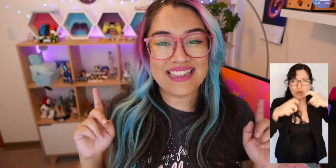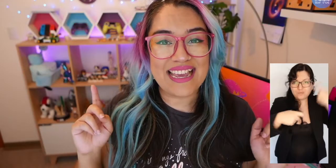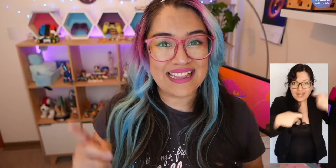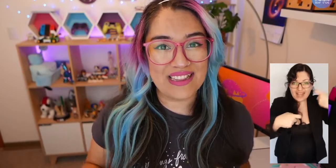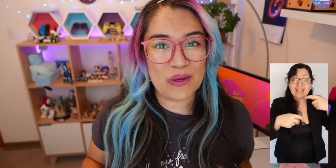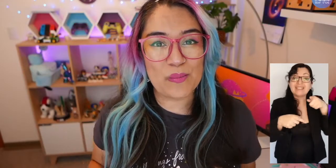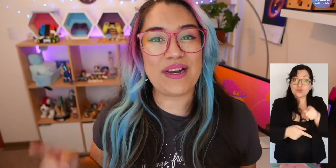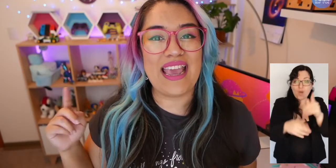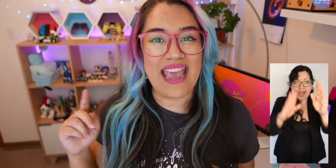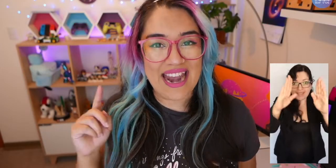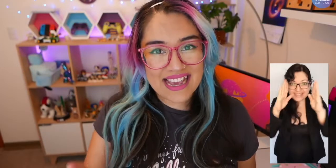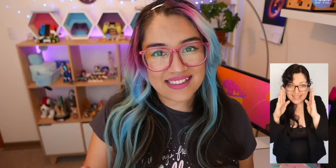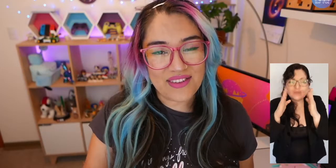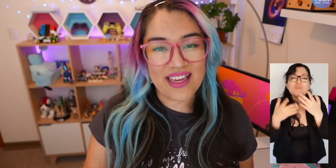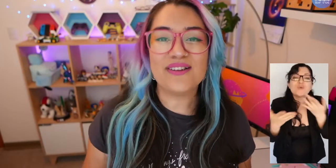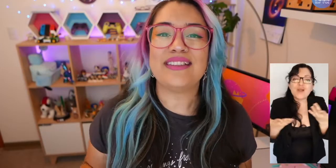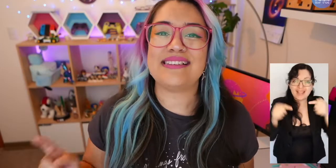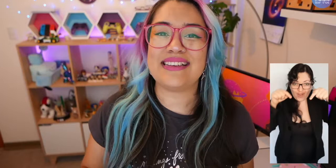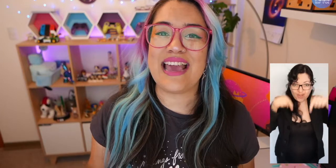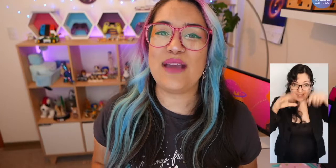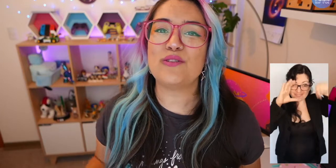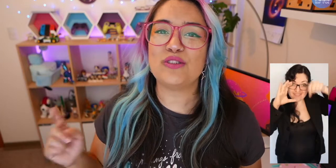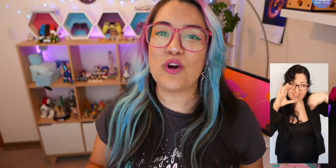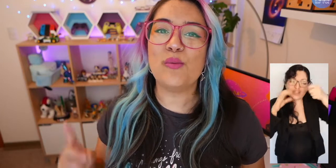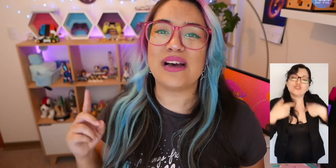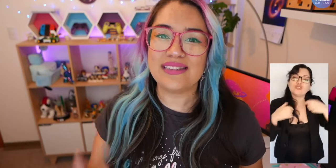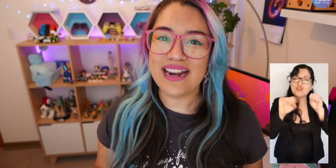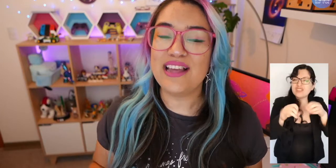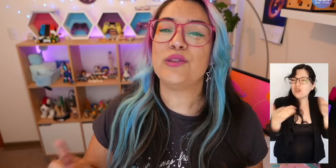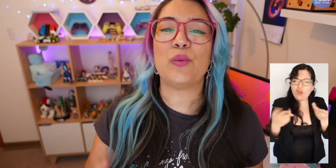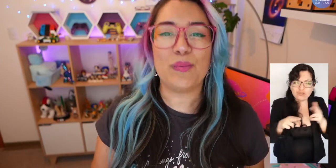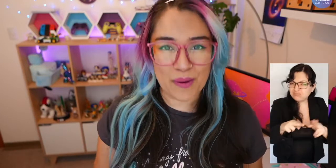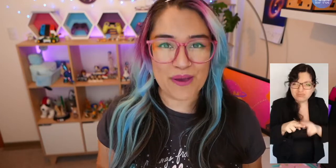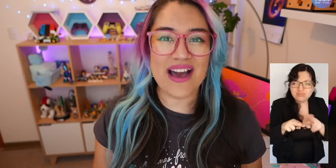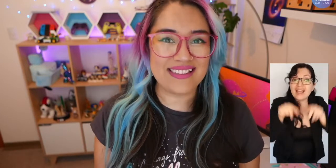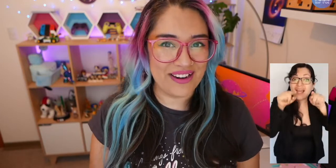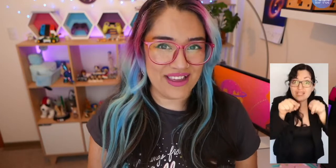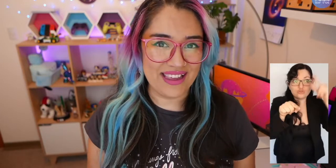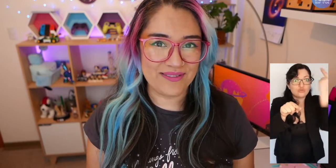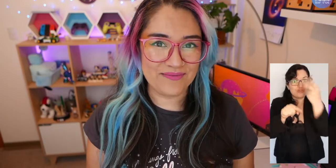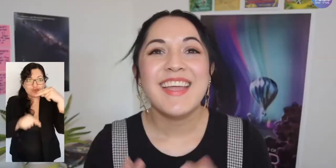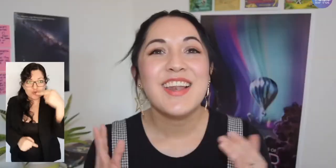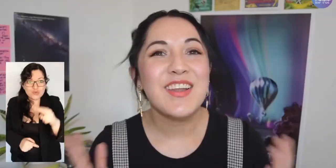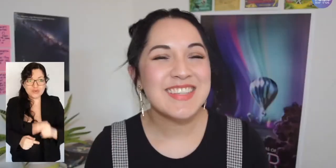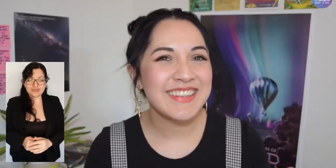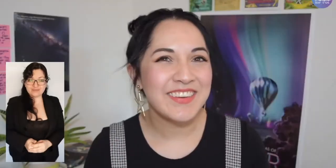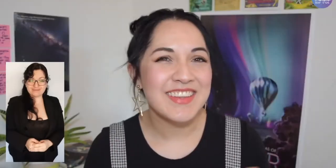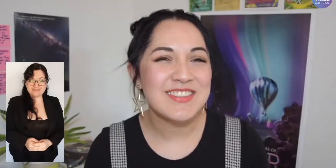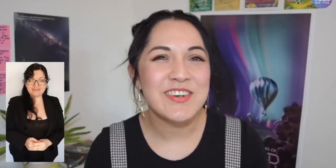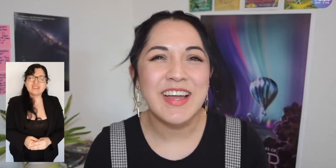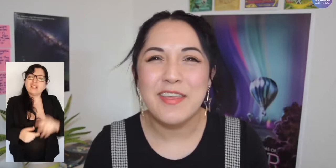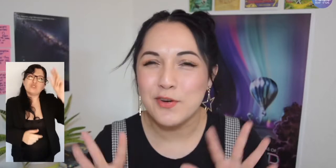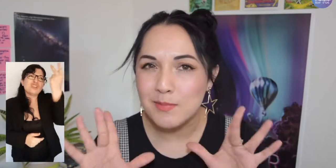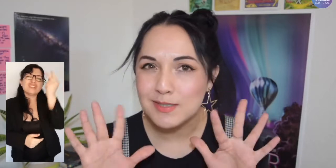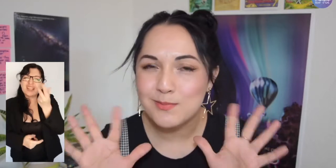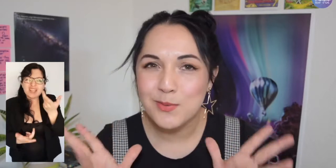atenta y atento porque en este video te enseñaremos cómo hacer tu propio asteroide. Los asteroides